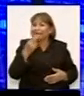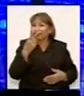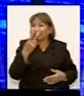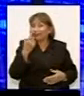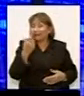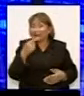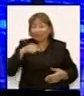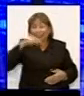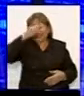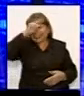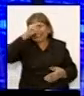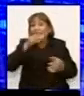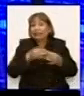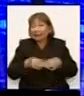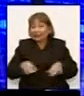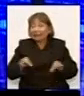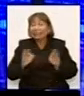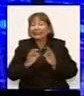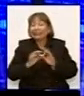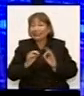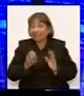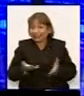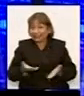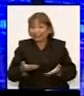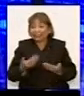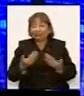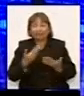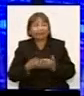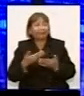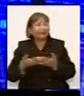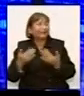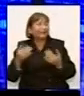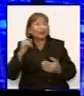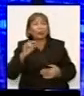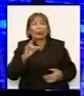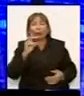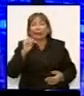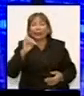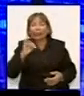de nuestro país, importante en lo que jugaron localidades como Junín,